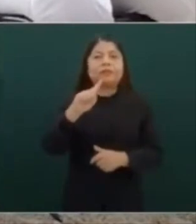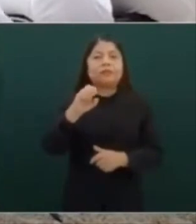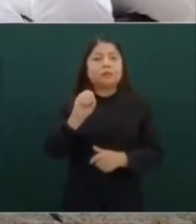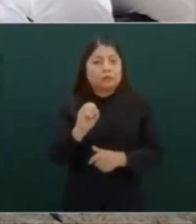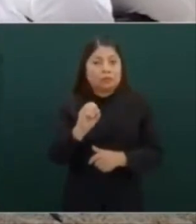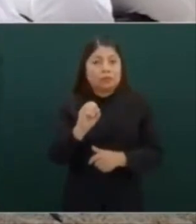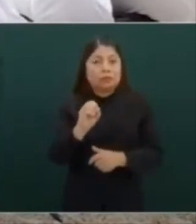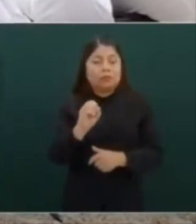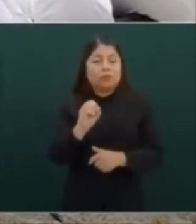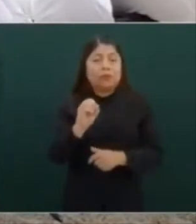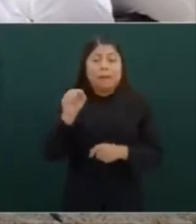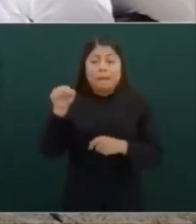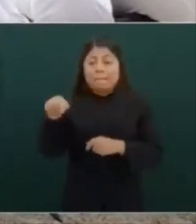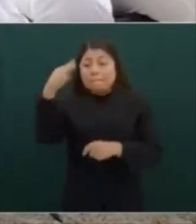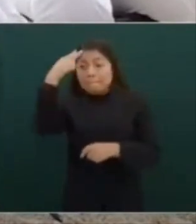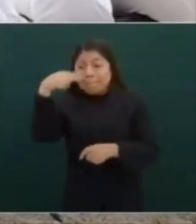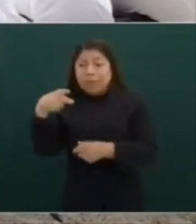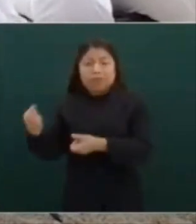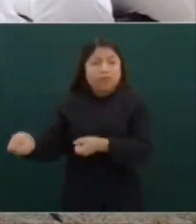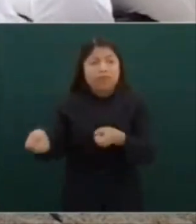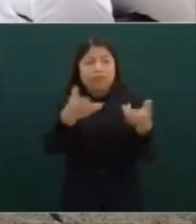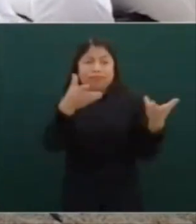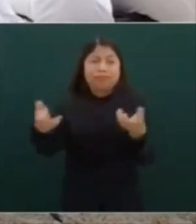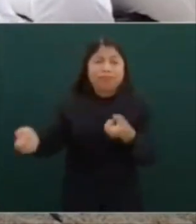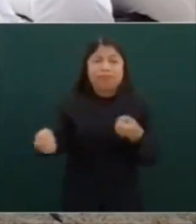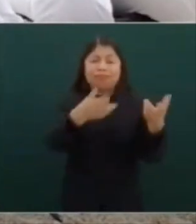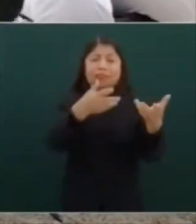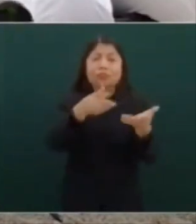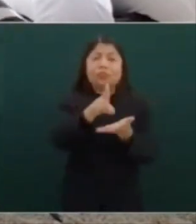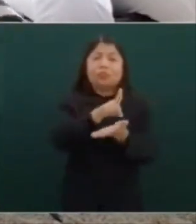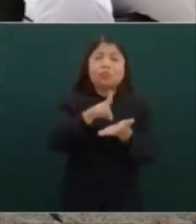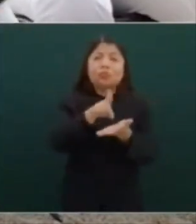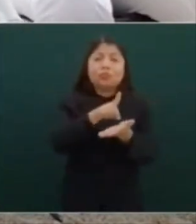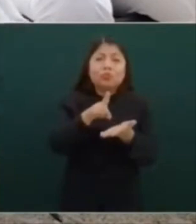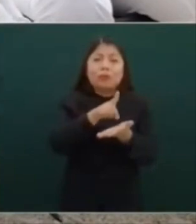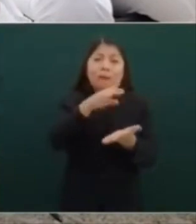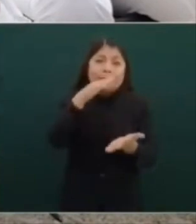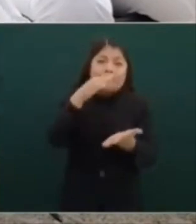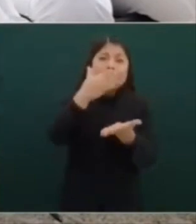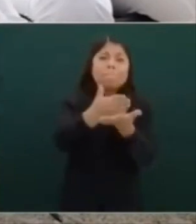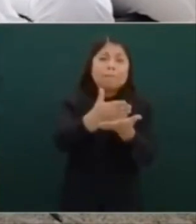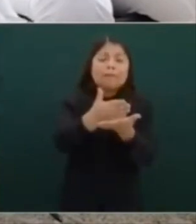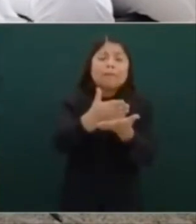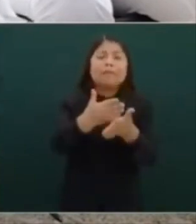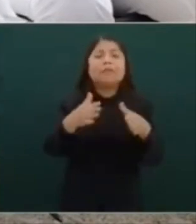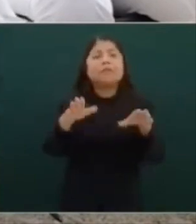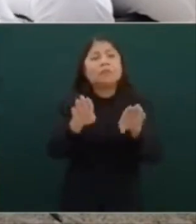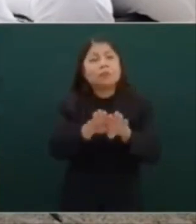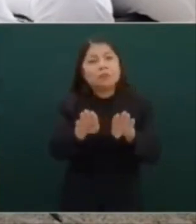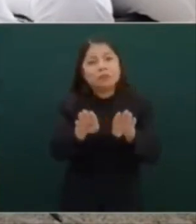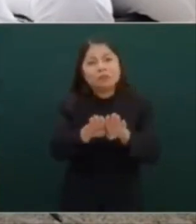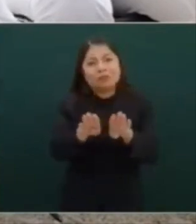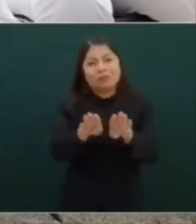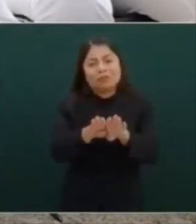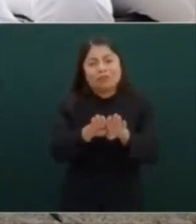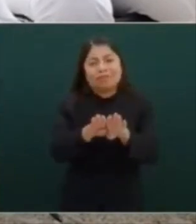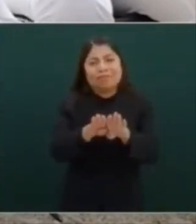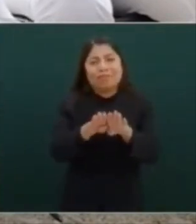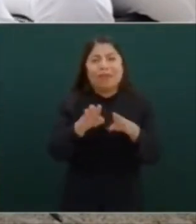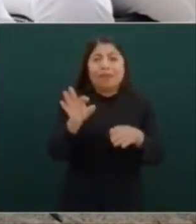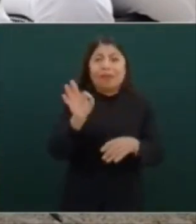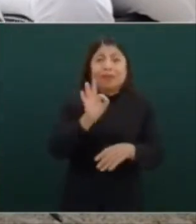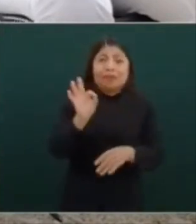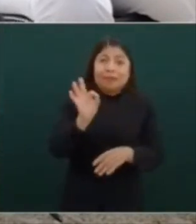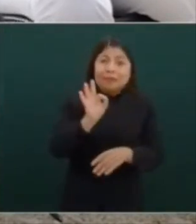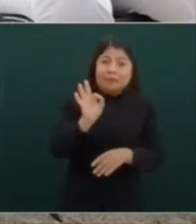se van a tomar justamente en estas zonas del lado de México para frenar este tráfico y si se llegó a un acuerdo